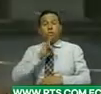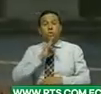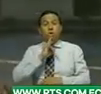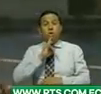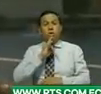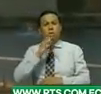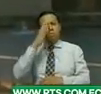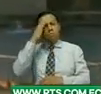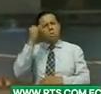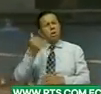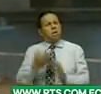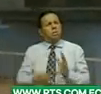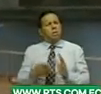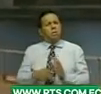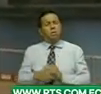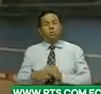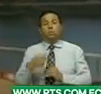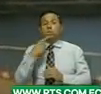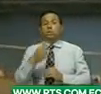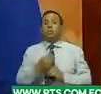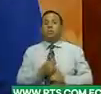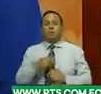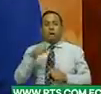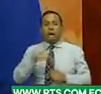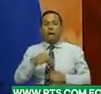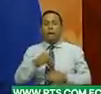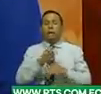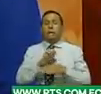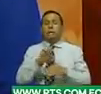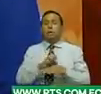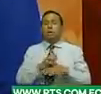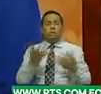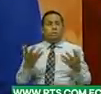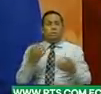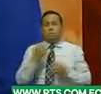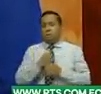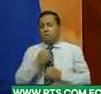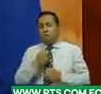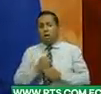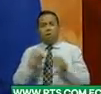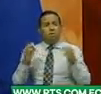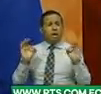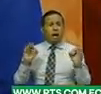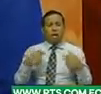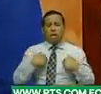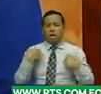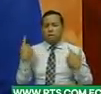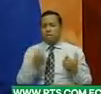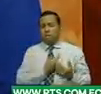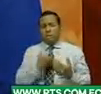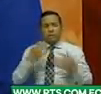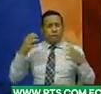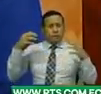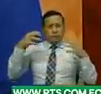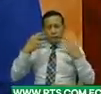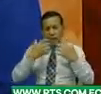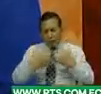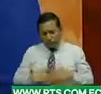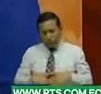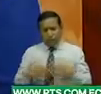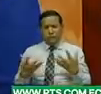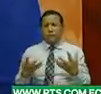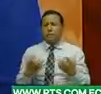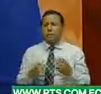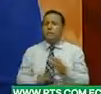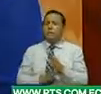y por qué. Exiliados de la falta de oportunidades, de la desesperanza, en búsqueda de mejores días para el